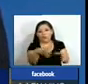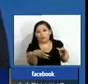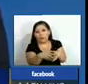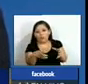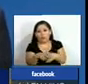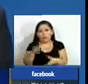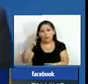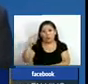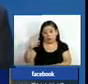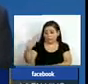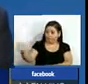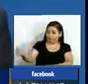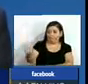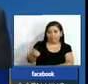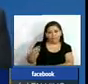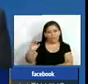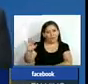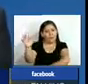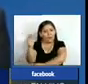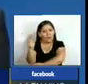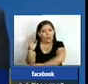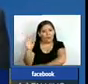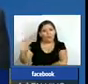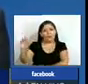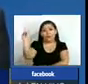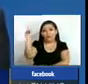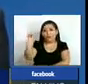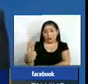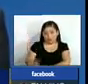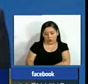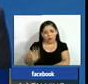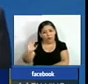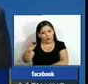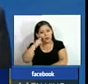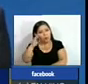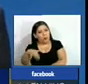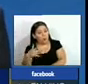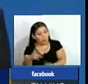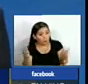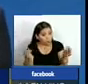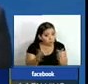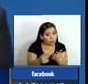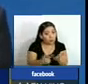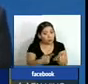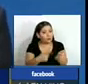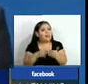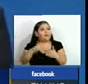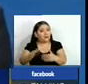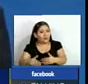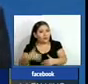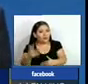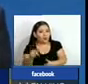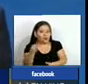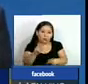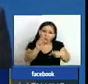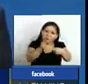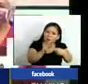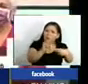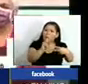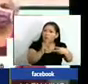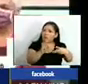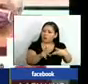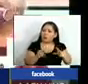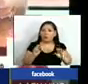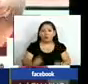Convocaremos al embajador de Nicolás Maduro ante la Unión Europea. Ya veremos después de la reunión. En estos momentos, todas las opciones son